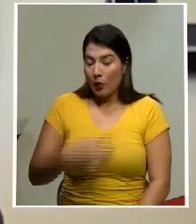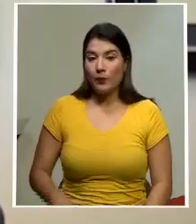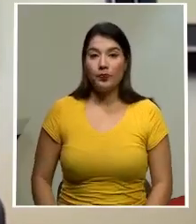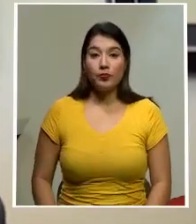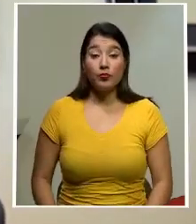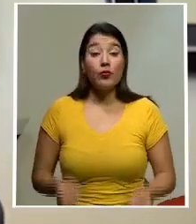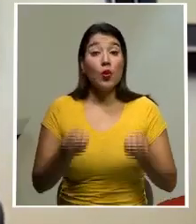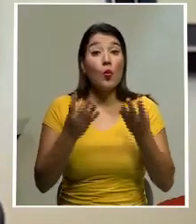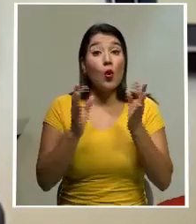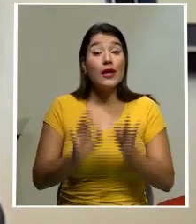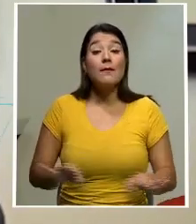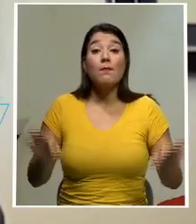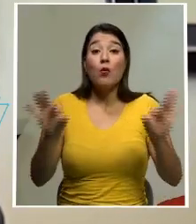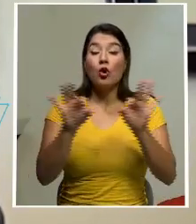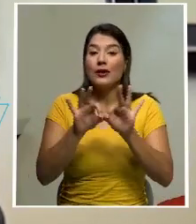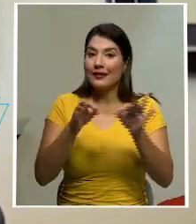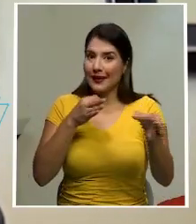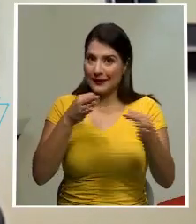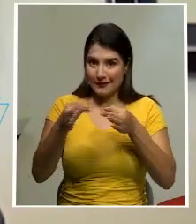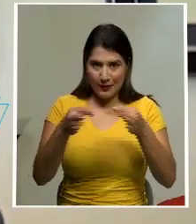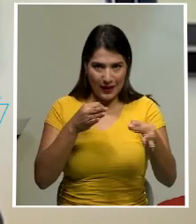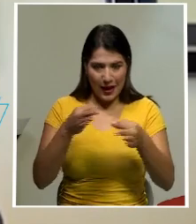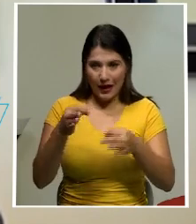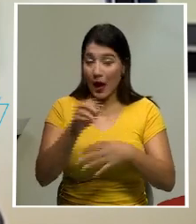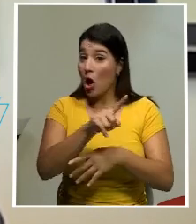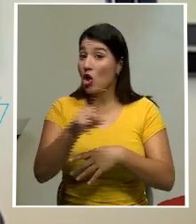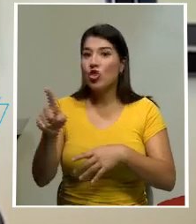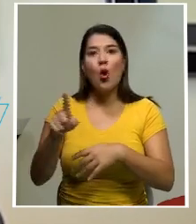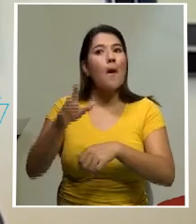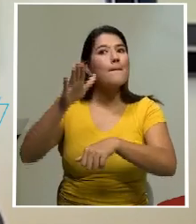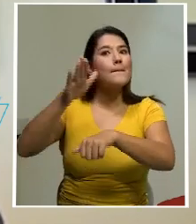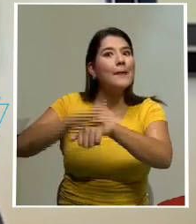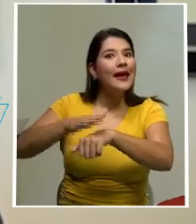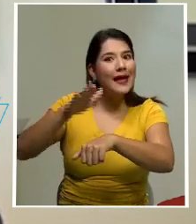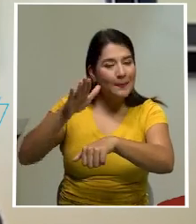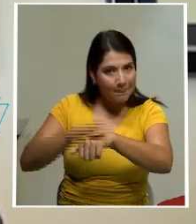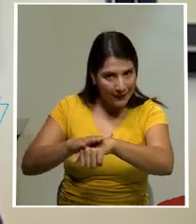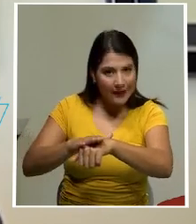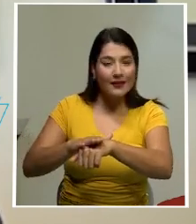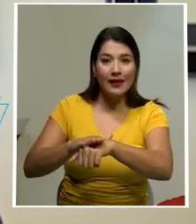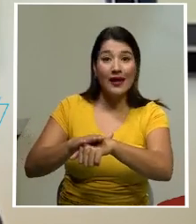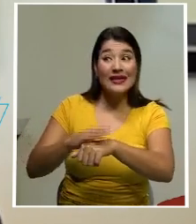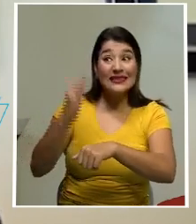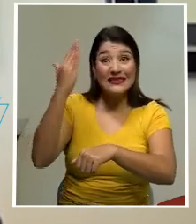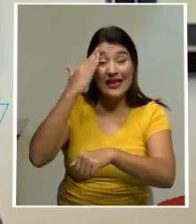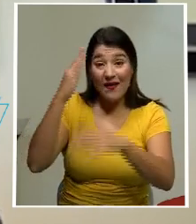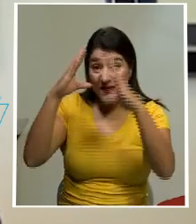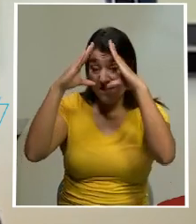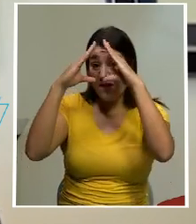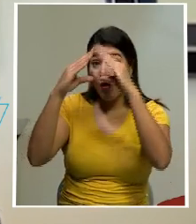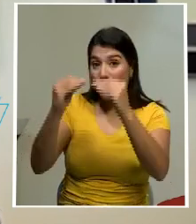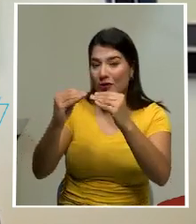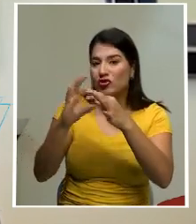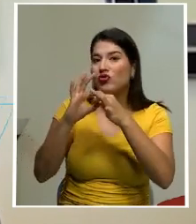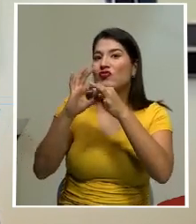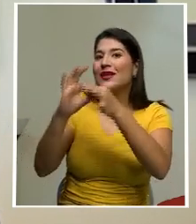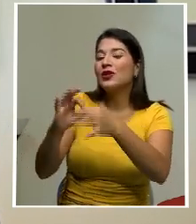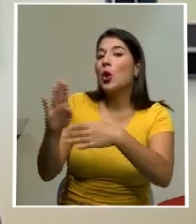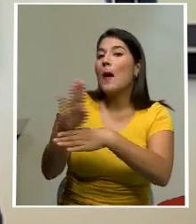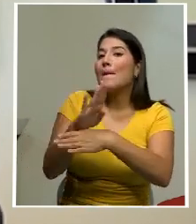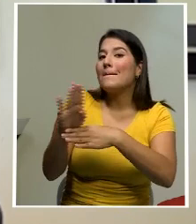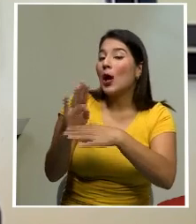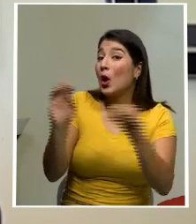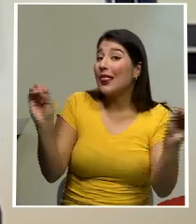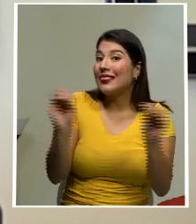aclarar que no se estaba autorizando el levantamiento del secreto bancario de ninguna persona y